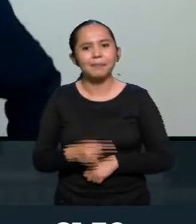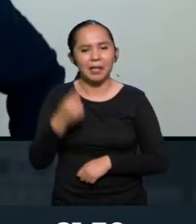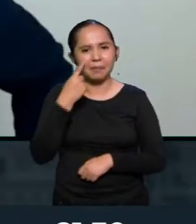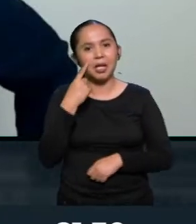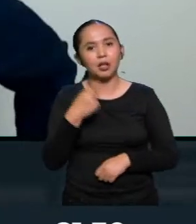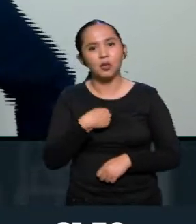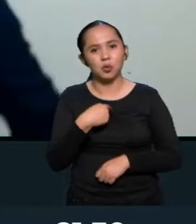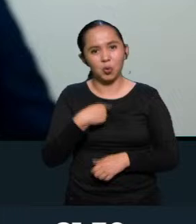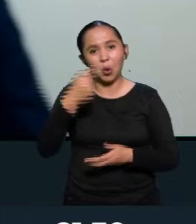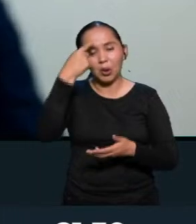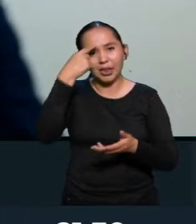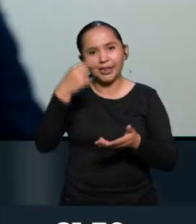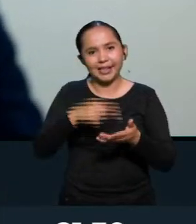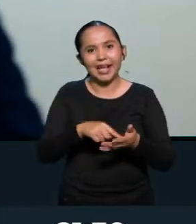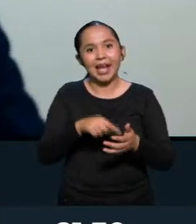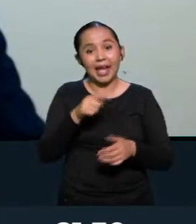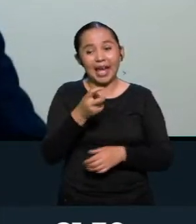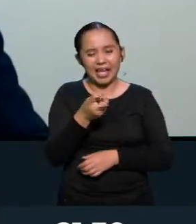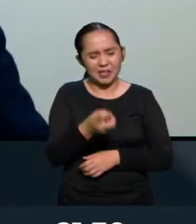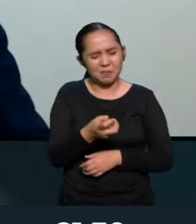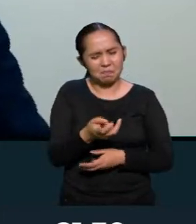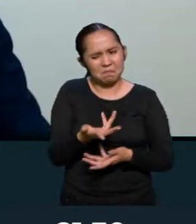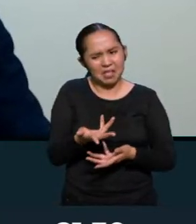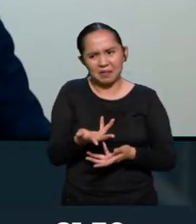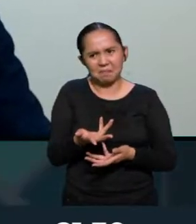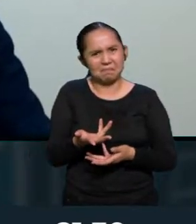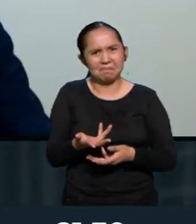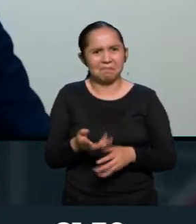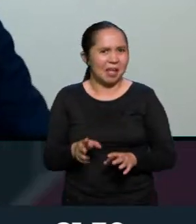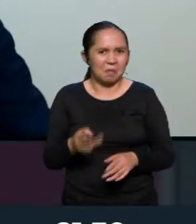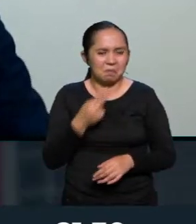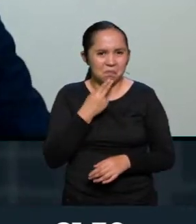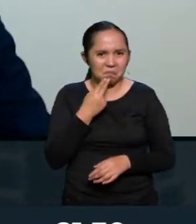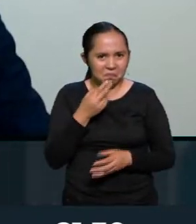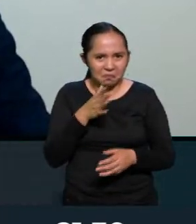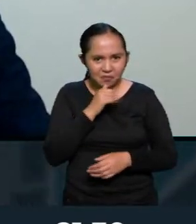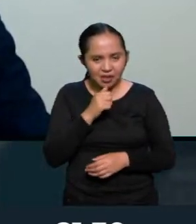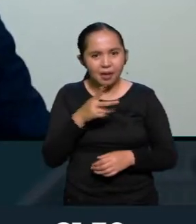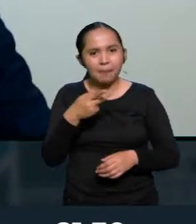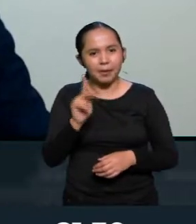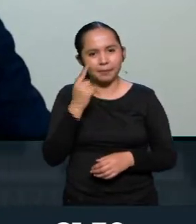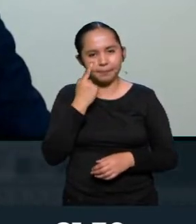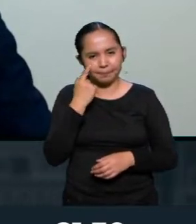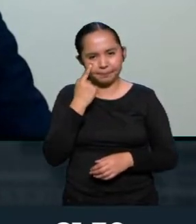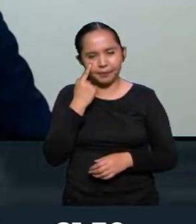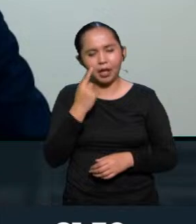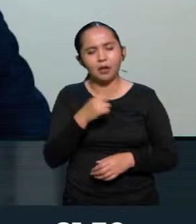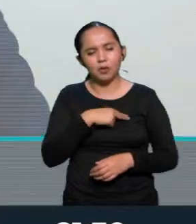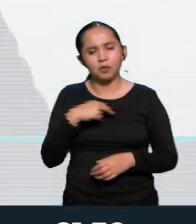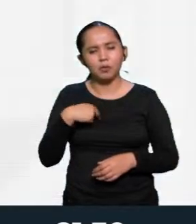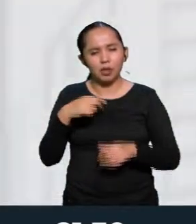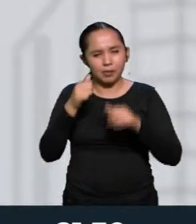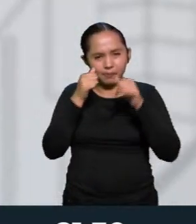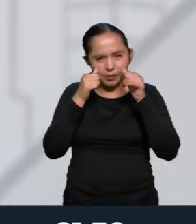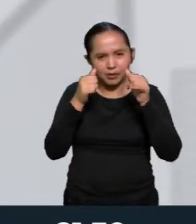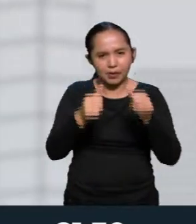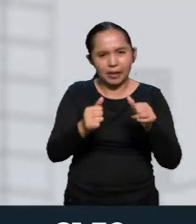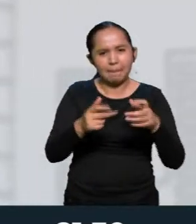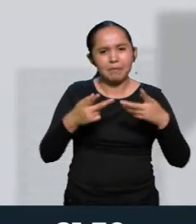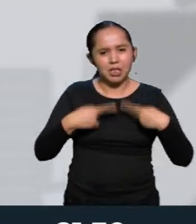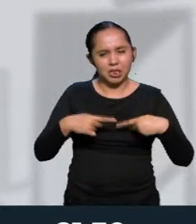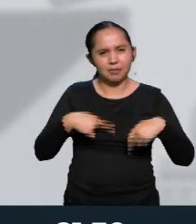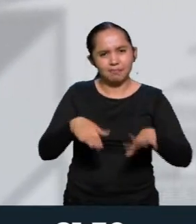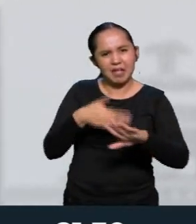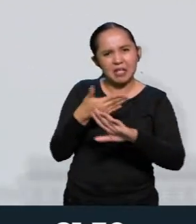me parece que venía completamente fuera de lugar, ¿no? Mira, desafortunadamente, Braulio, hemos estado viendo una oposición que